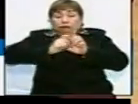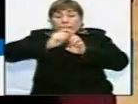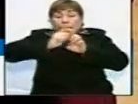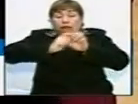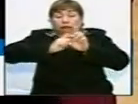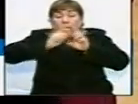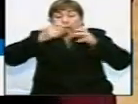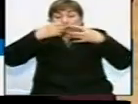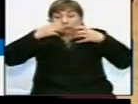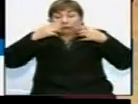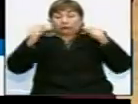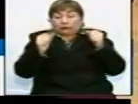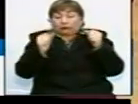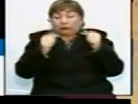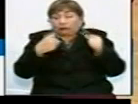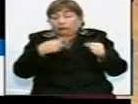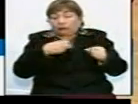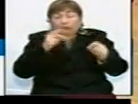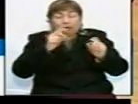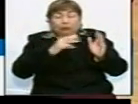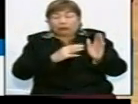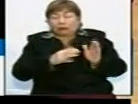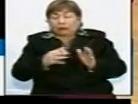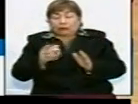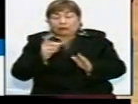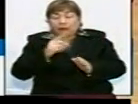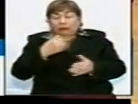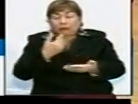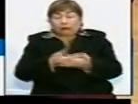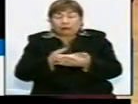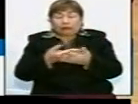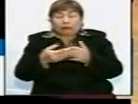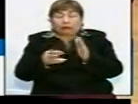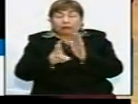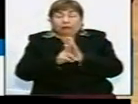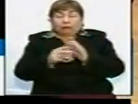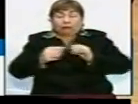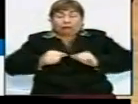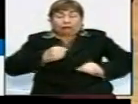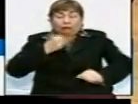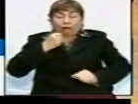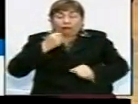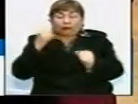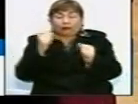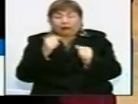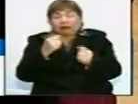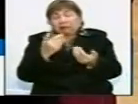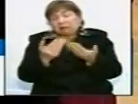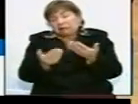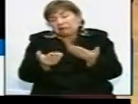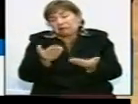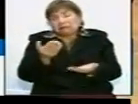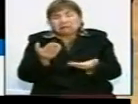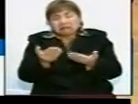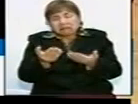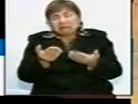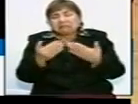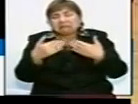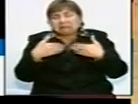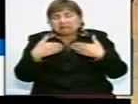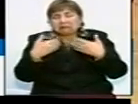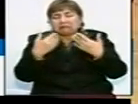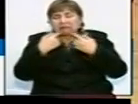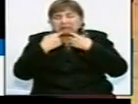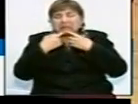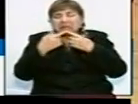digamos no estamos previendo que lleguen con una fuerza o intensidad así que estas condiciones o días se van a mantener